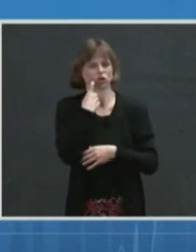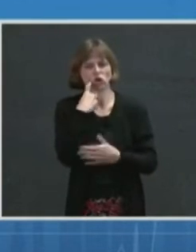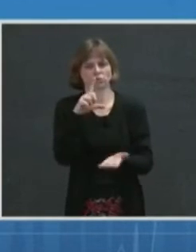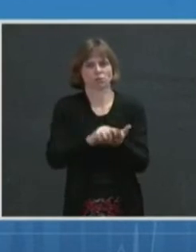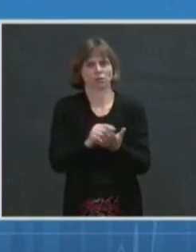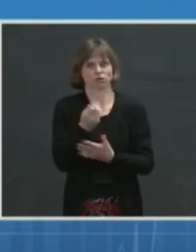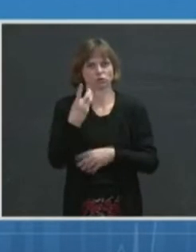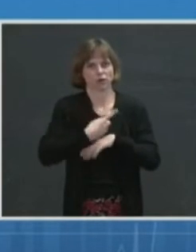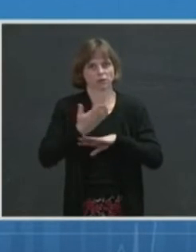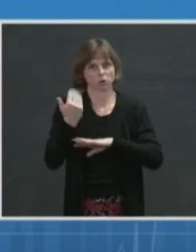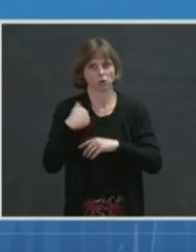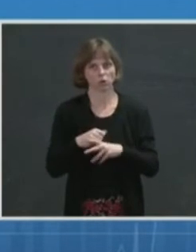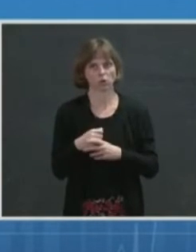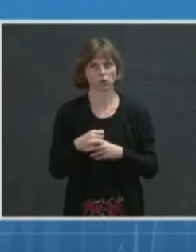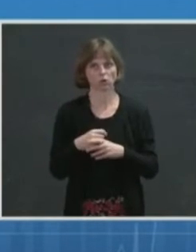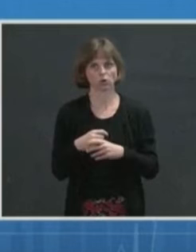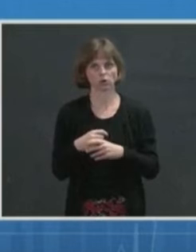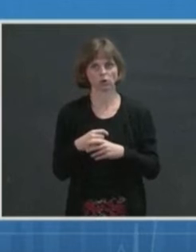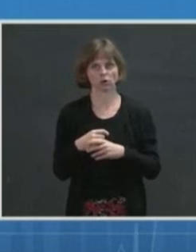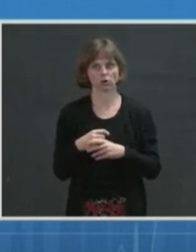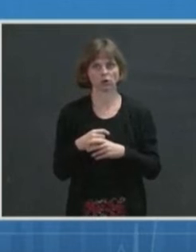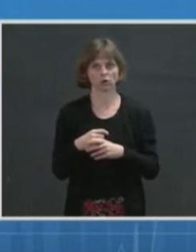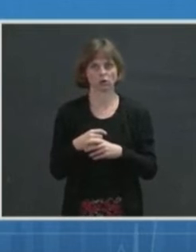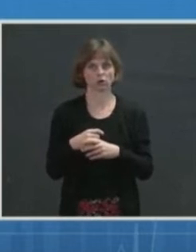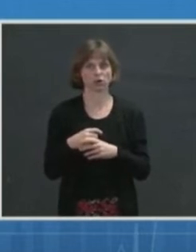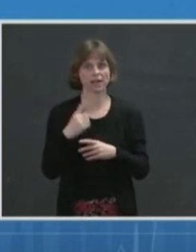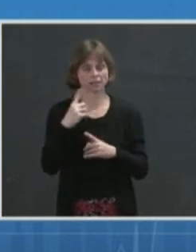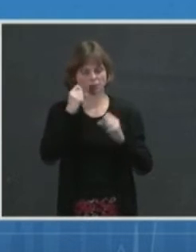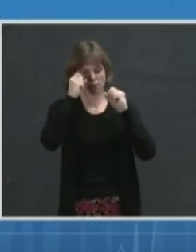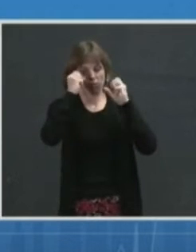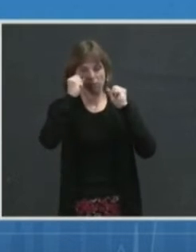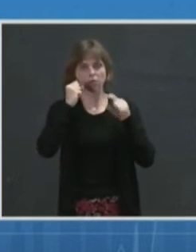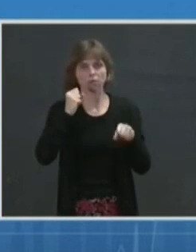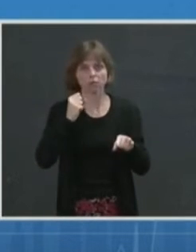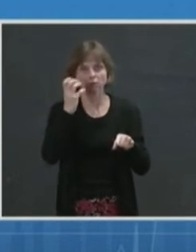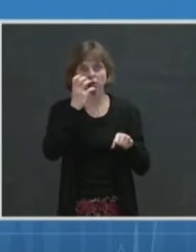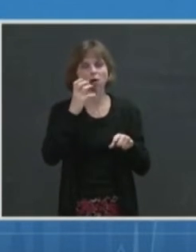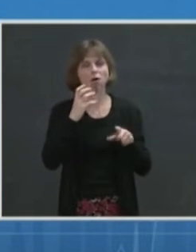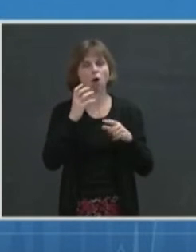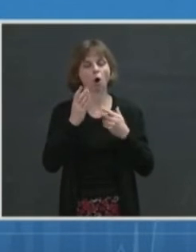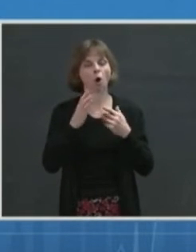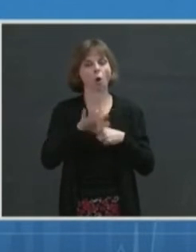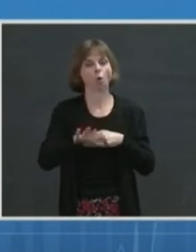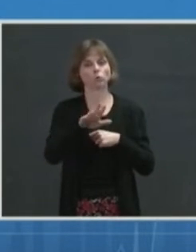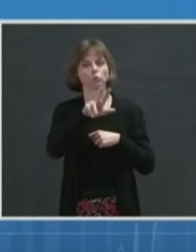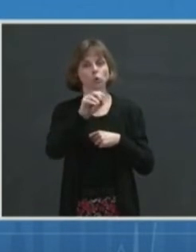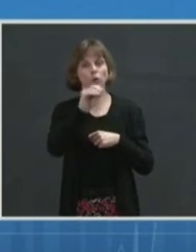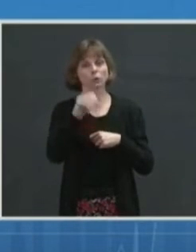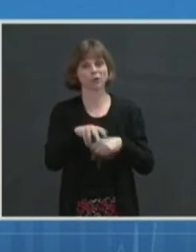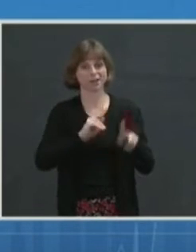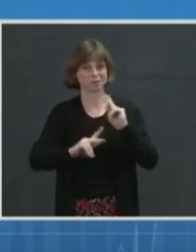se encontró realmente algo alarmante que aproximadamente el 30 por ciento de los pacientes que estaban inscritos en la universidad de washington